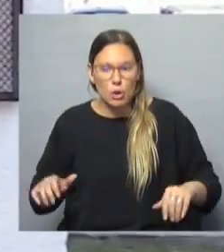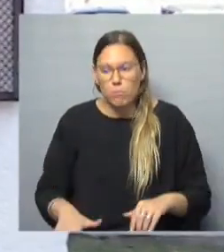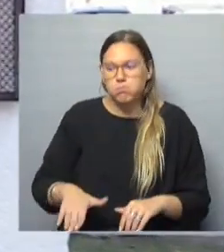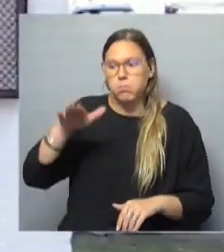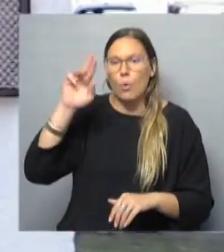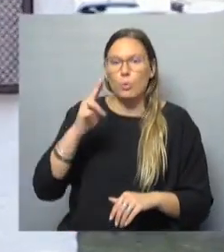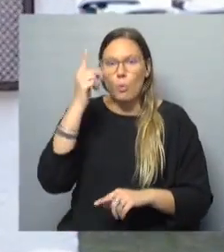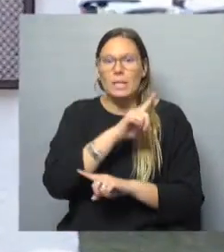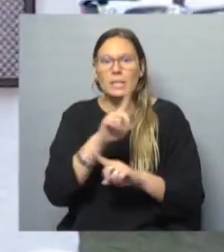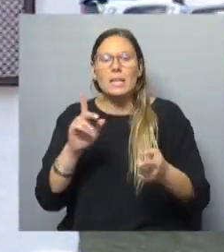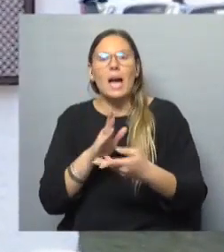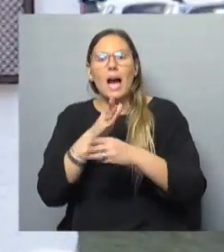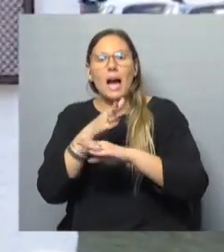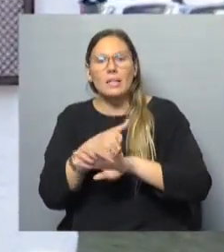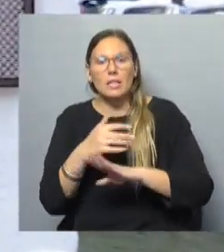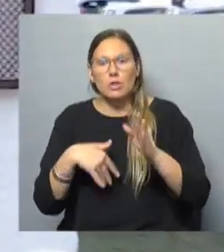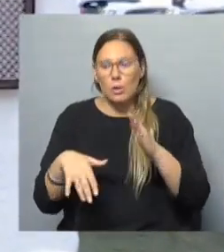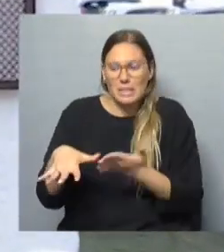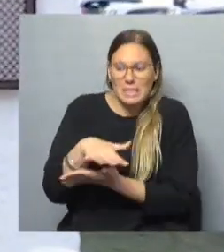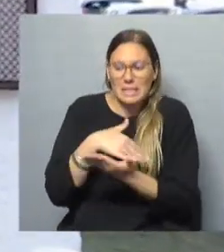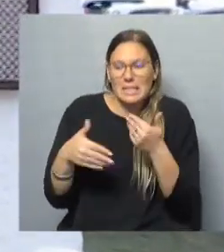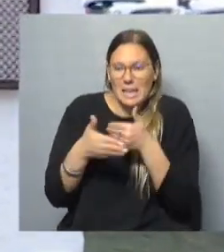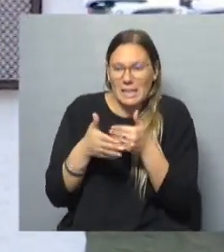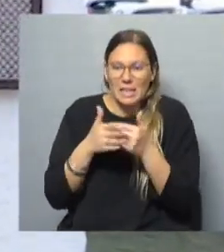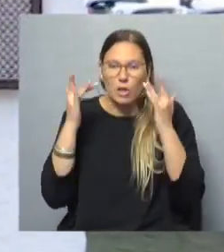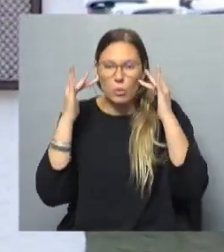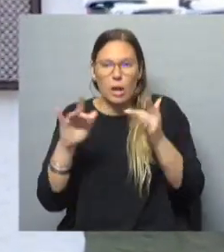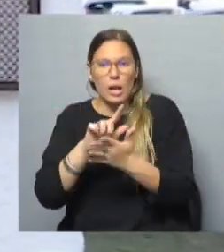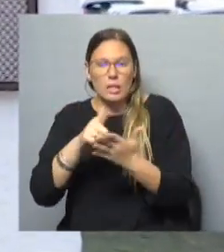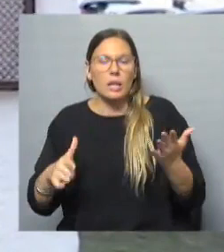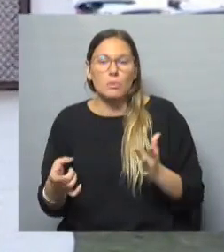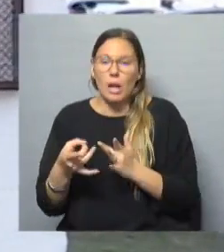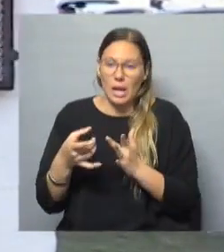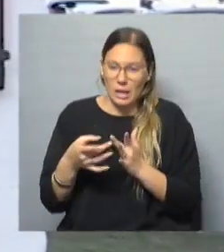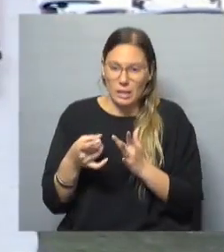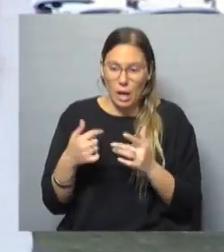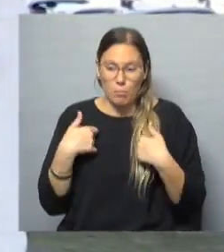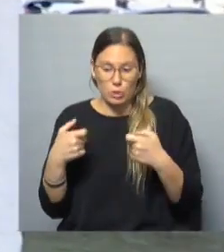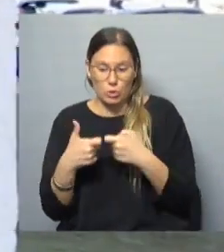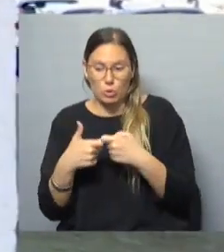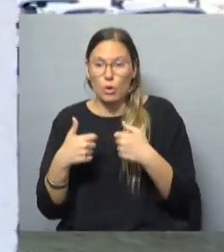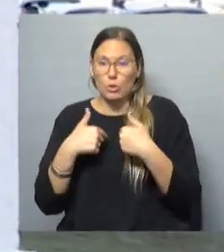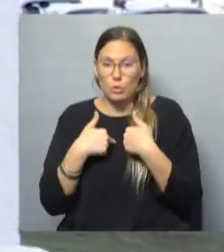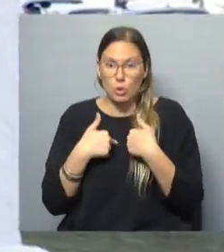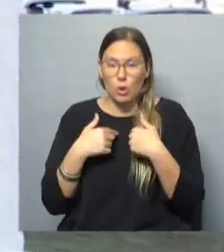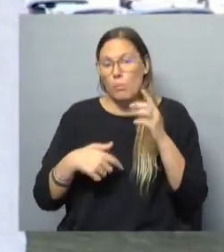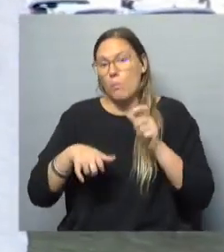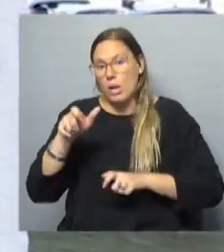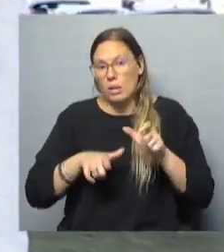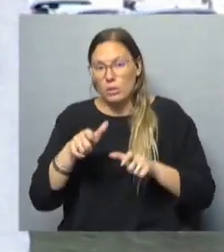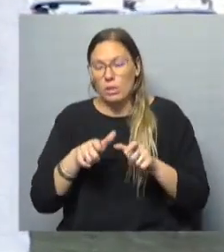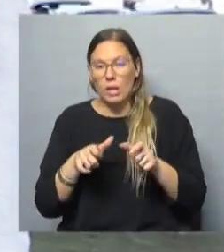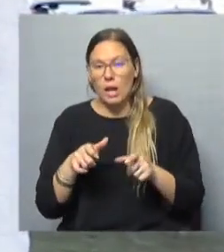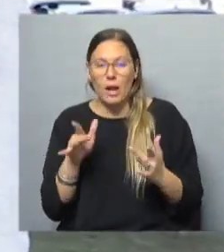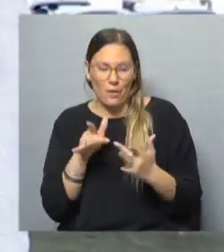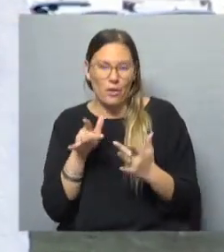Uruguay sin acceso en su entorno más inmediato educativo a literatura de calidad. Porque tanto mi socio como yo, como todas las personas que estamos de alguna